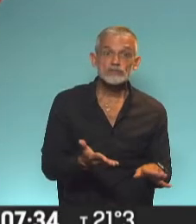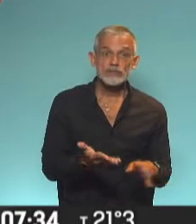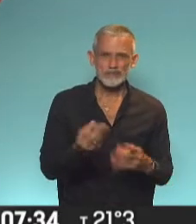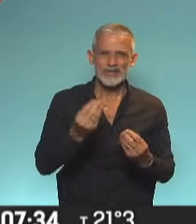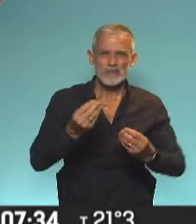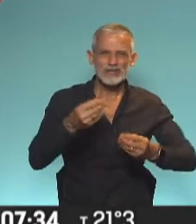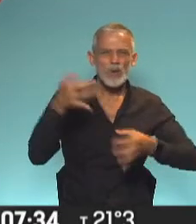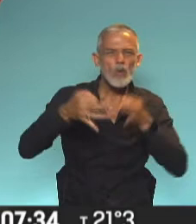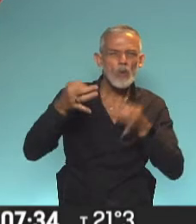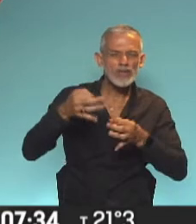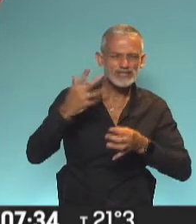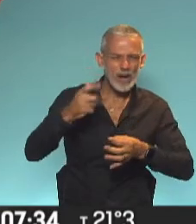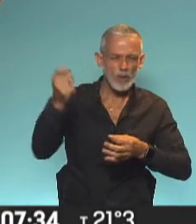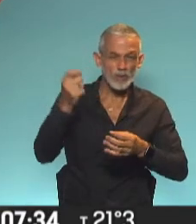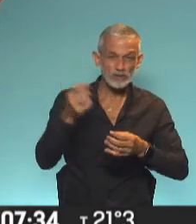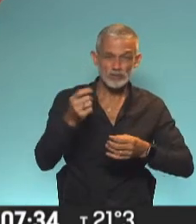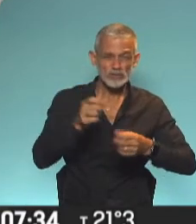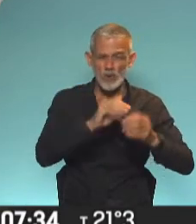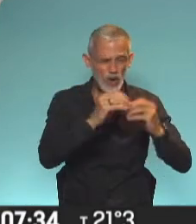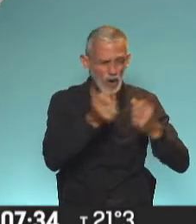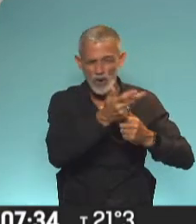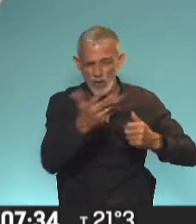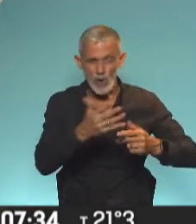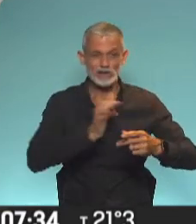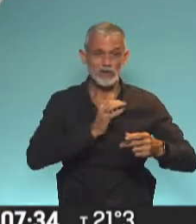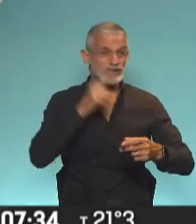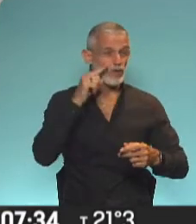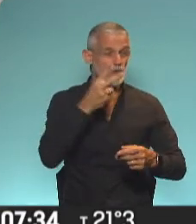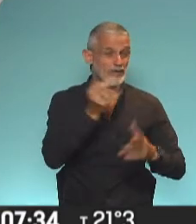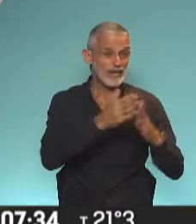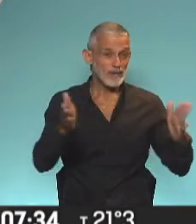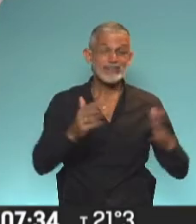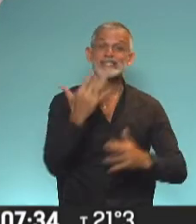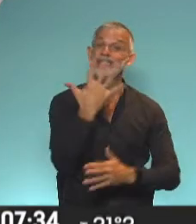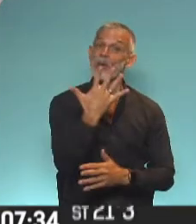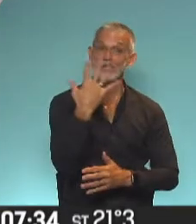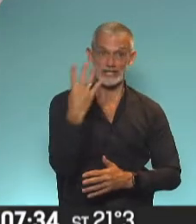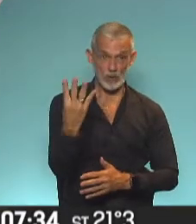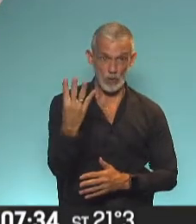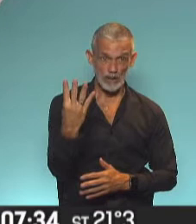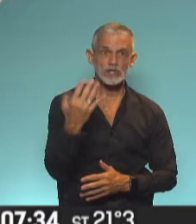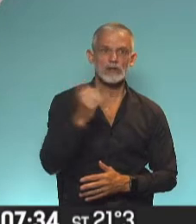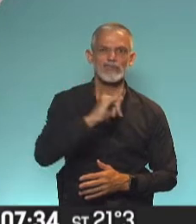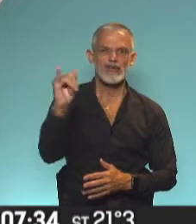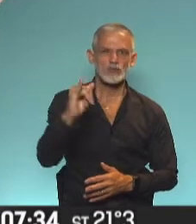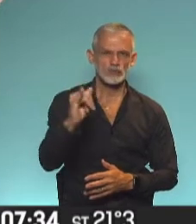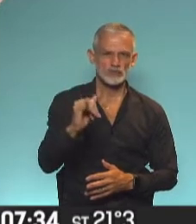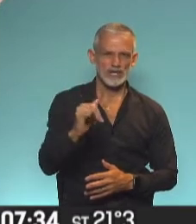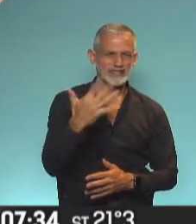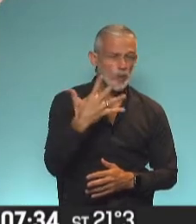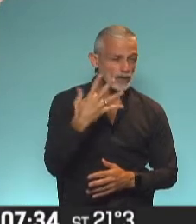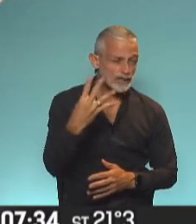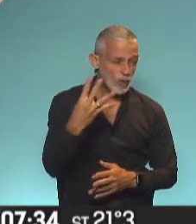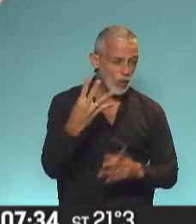términos judiciales? De toda esta cantidad de femicidios que hubo en el 2020, 54, Pablo, tenían denuncia previa